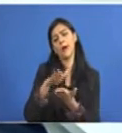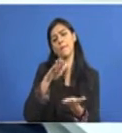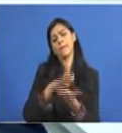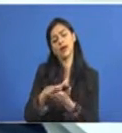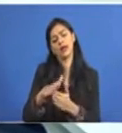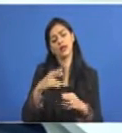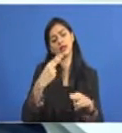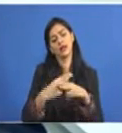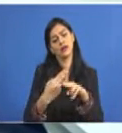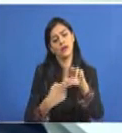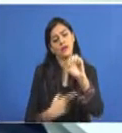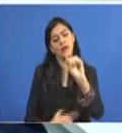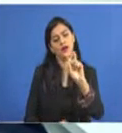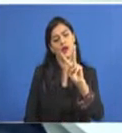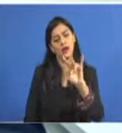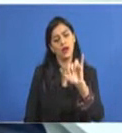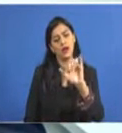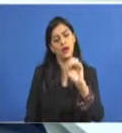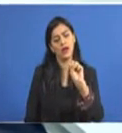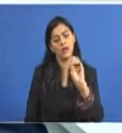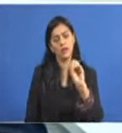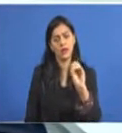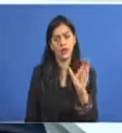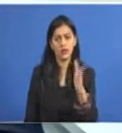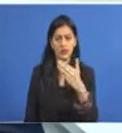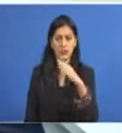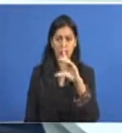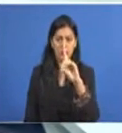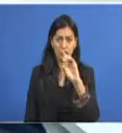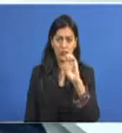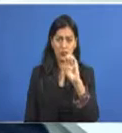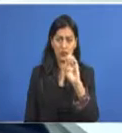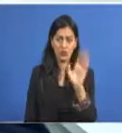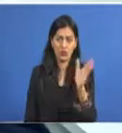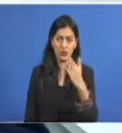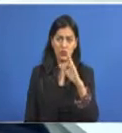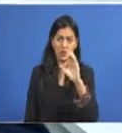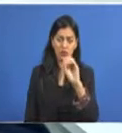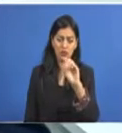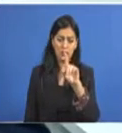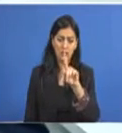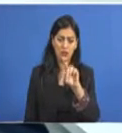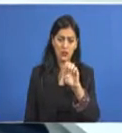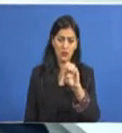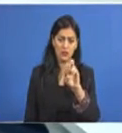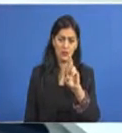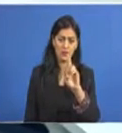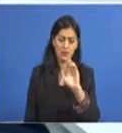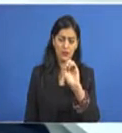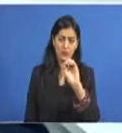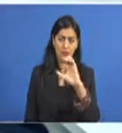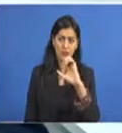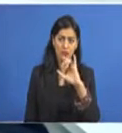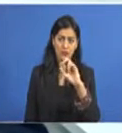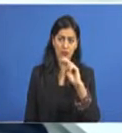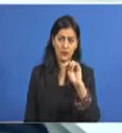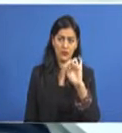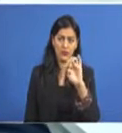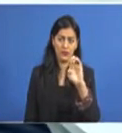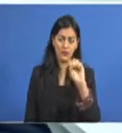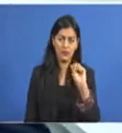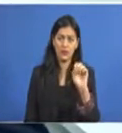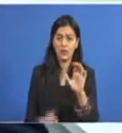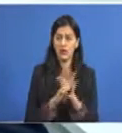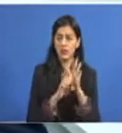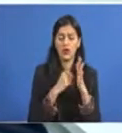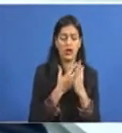una página o un contexto donde pueda usted abordar. Dado que hay, como mencionaba, hay principios y puntos claves, como por ejemplo el